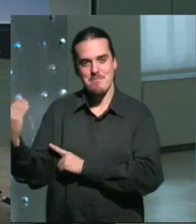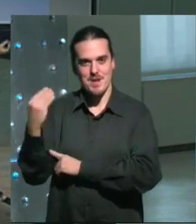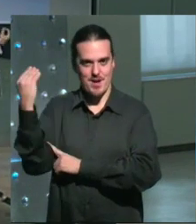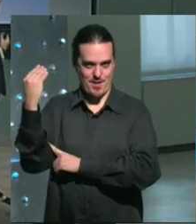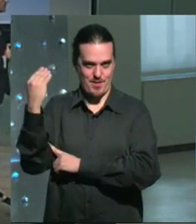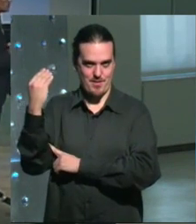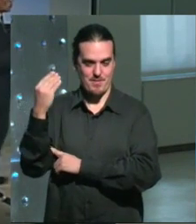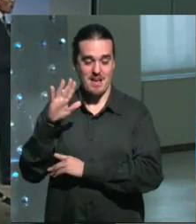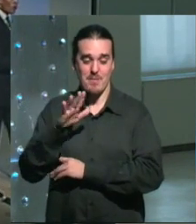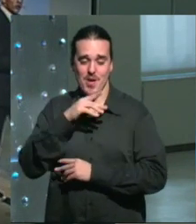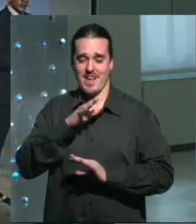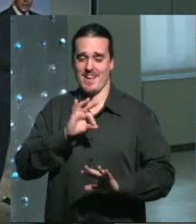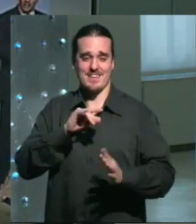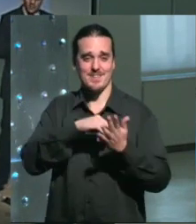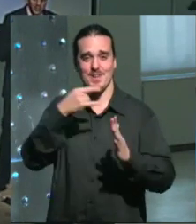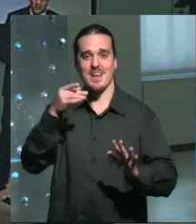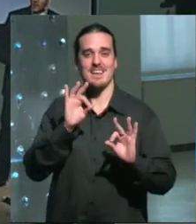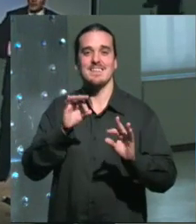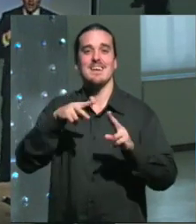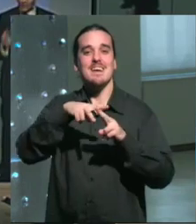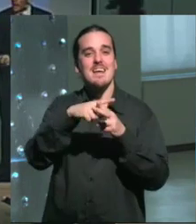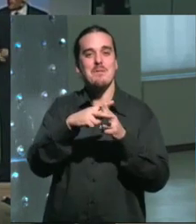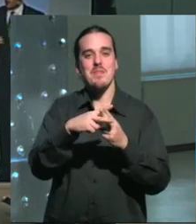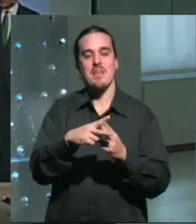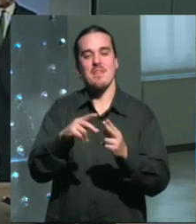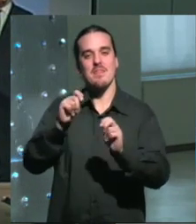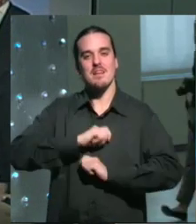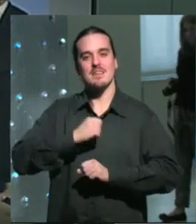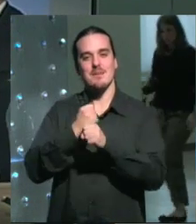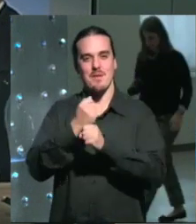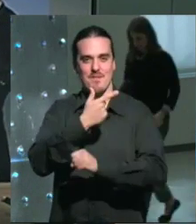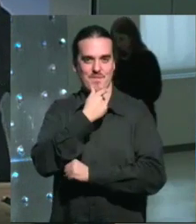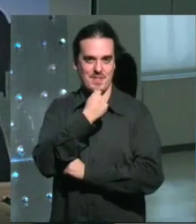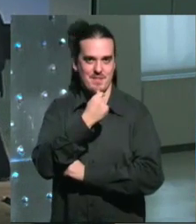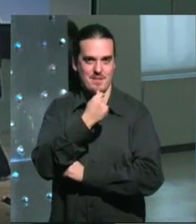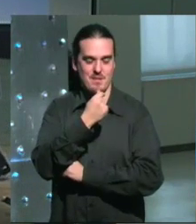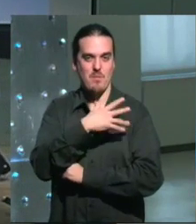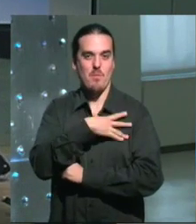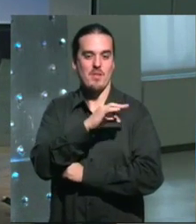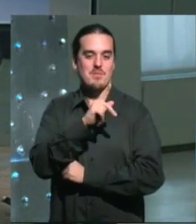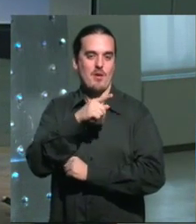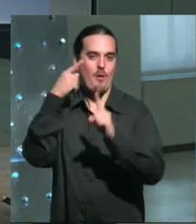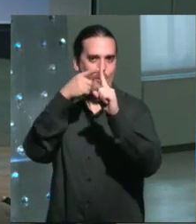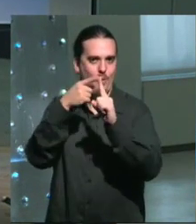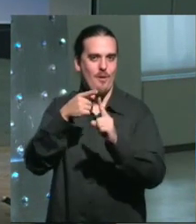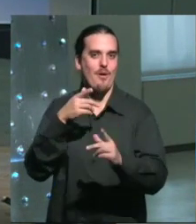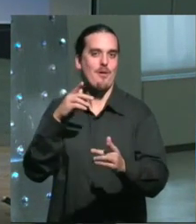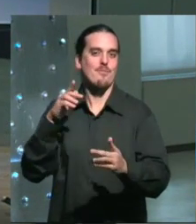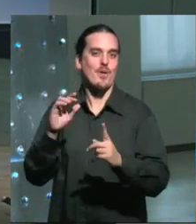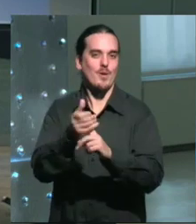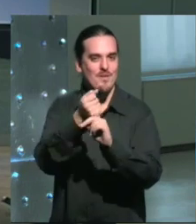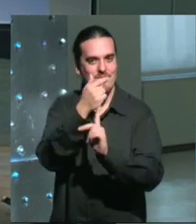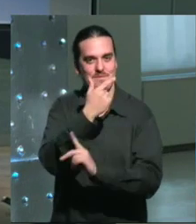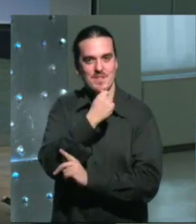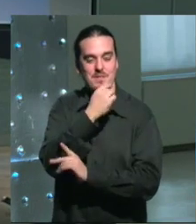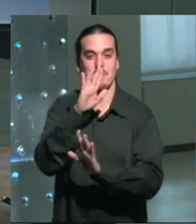herramientas que facilitan tu labor para que seas más eficiente, más rápido o más efectivo, pero que no se podía traspasar completamente de la